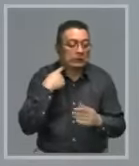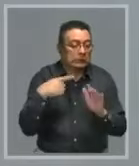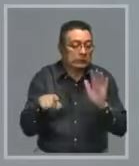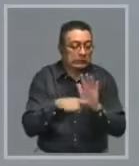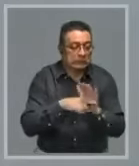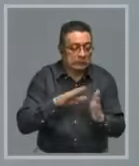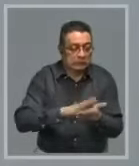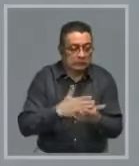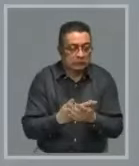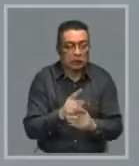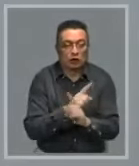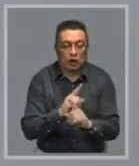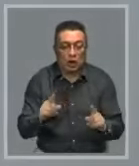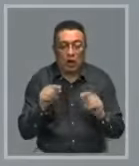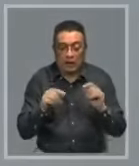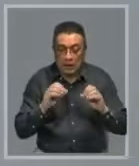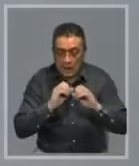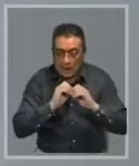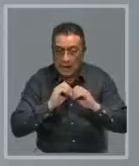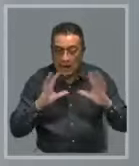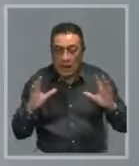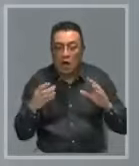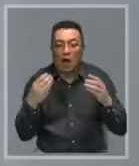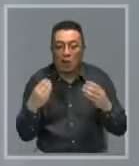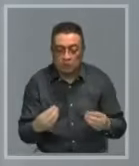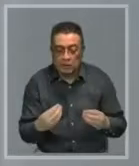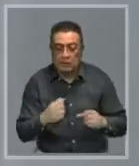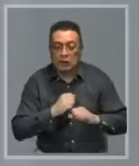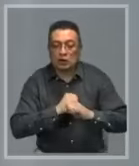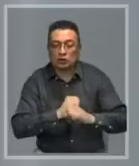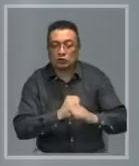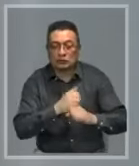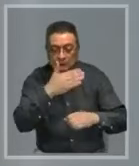bienestar. Ahora quedó claro que hay formas de enfrentar el calor de